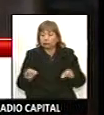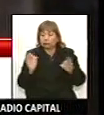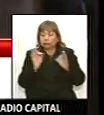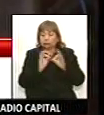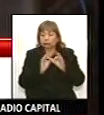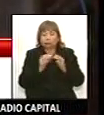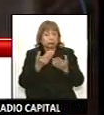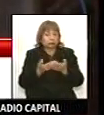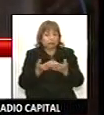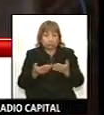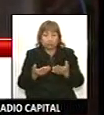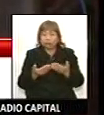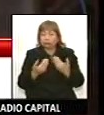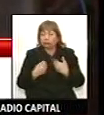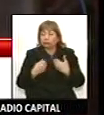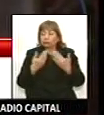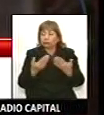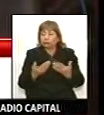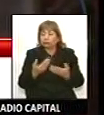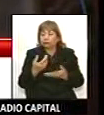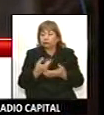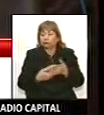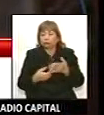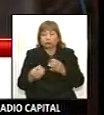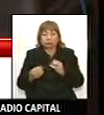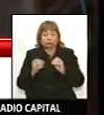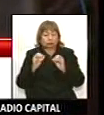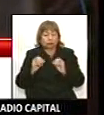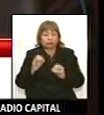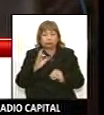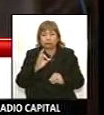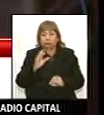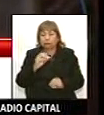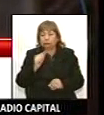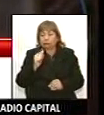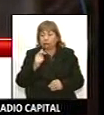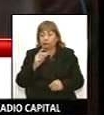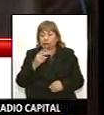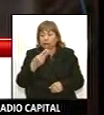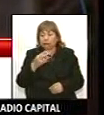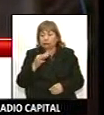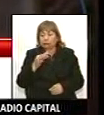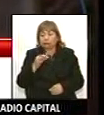sentido, proponemos que se autorice durante el ejercicio fiscal del año 2019